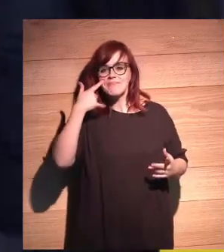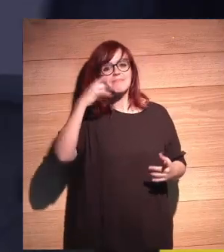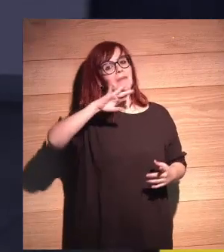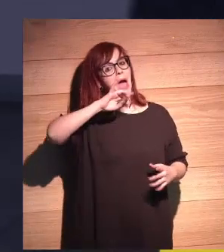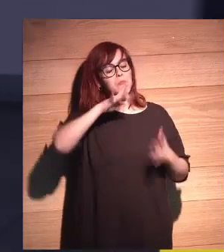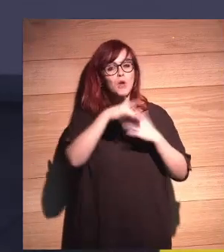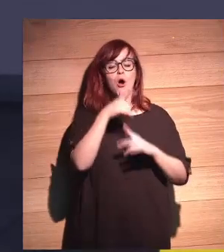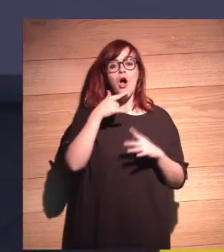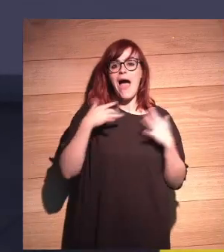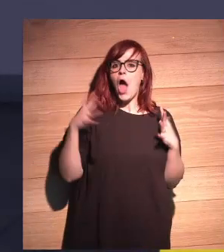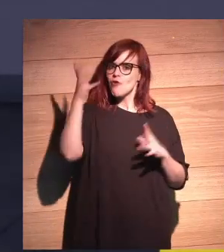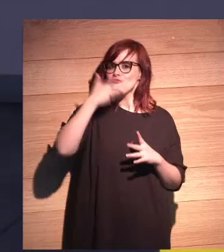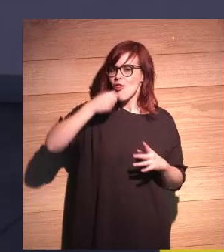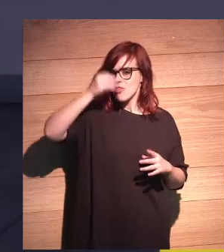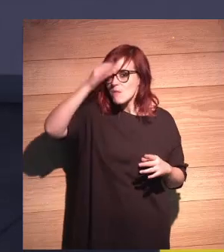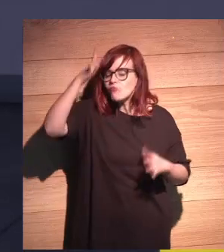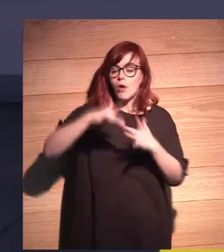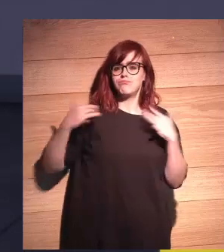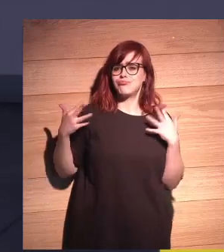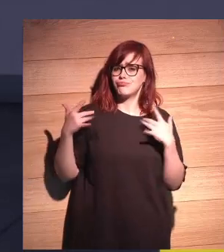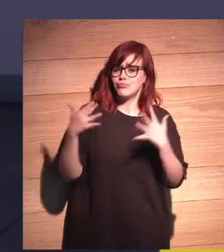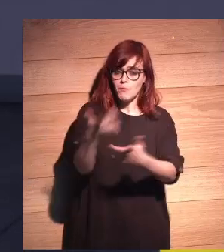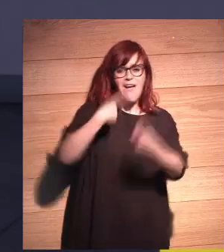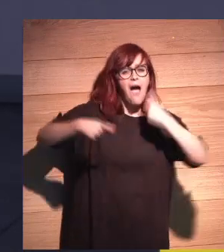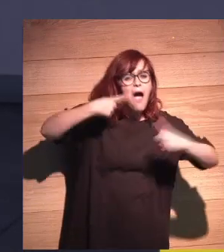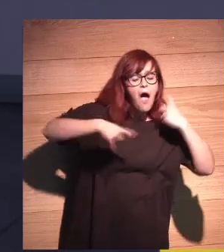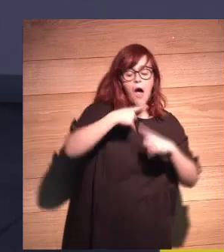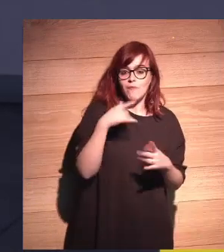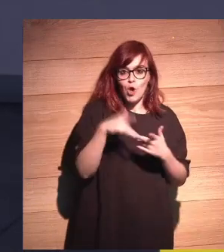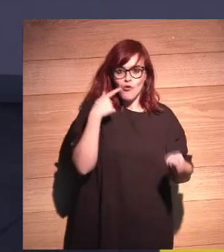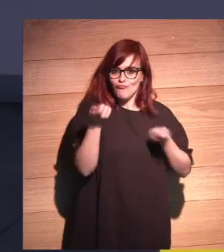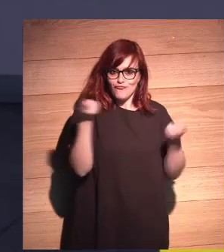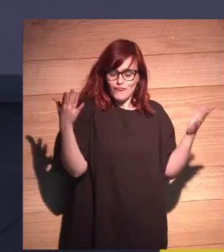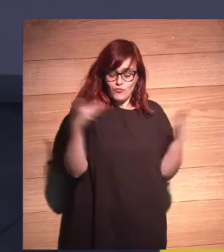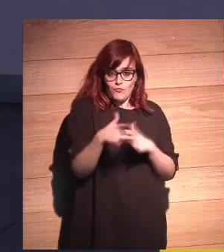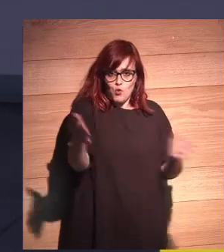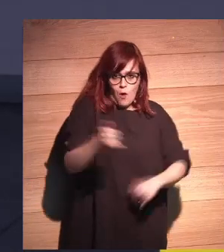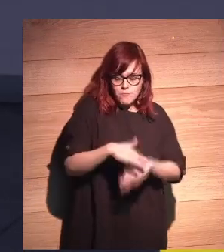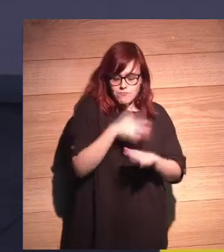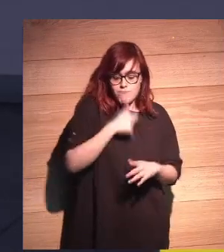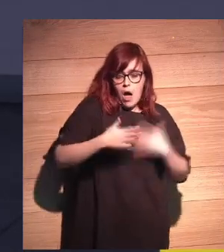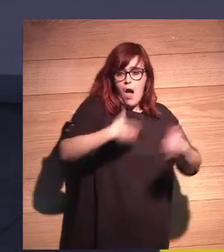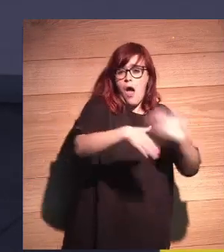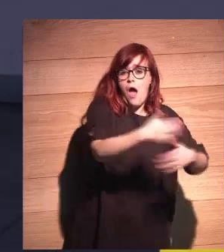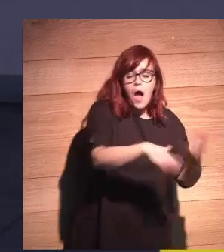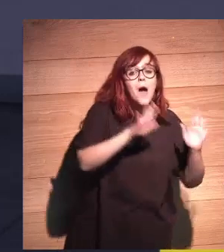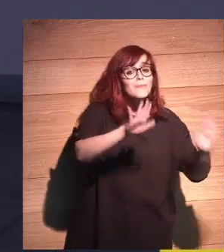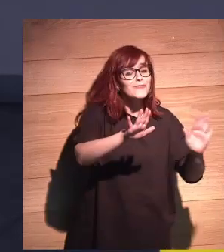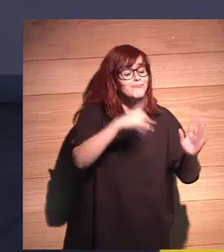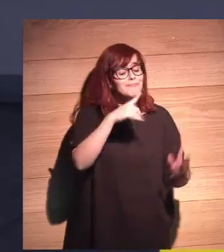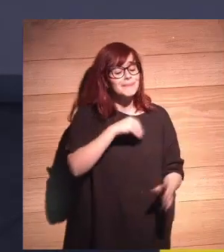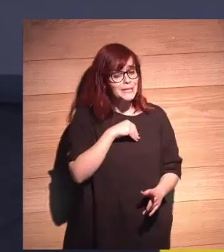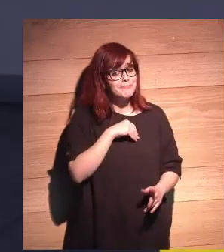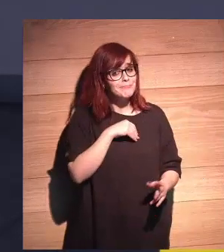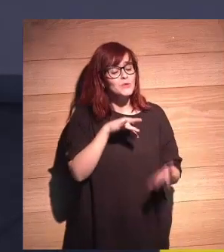se acelera, que el flujo de información es constante e incontenible, y la mala es que, por